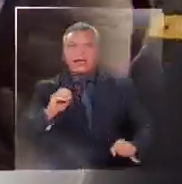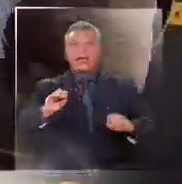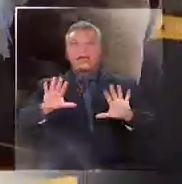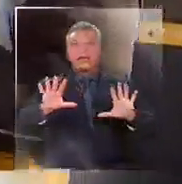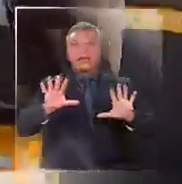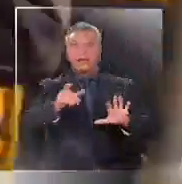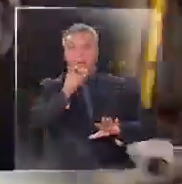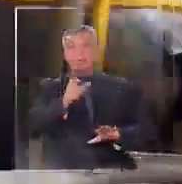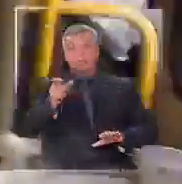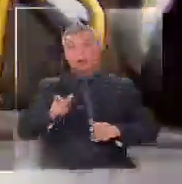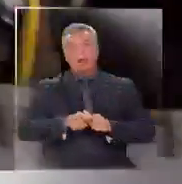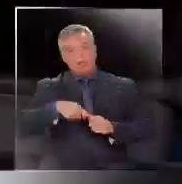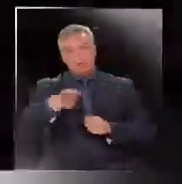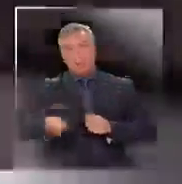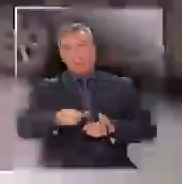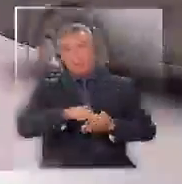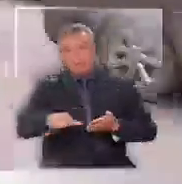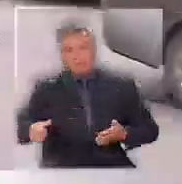multa.